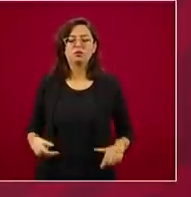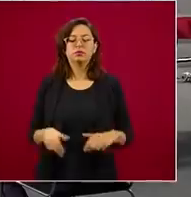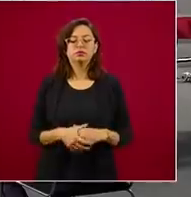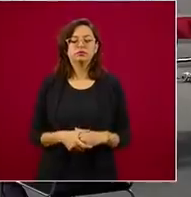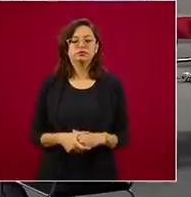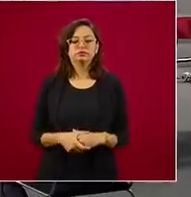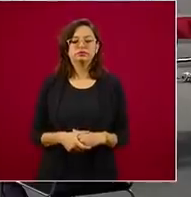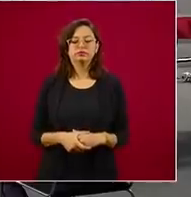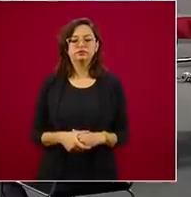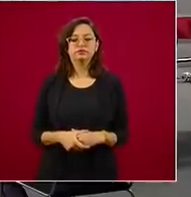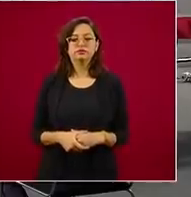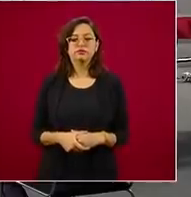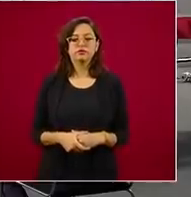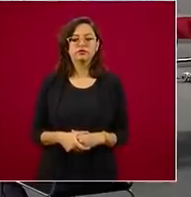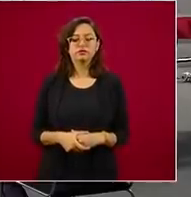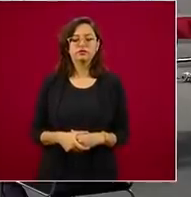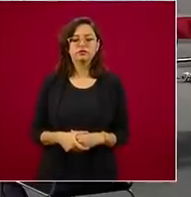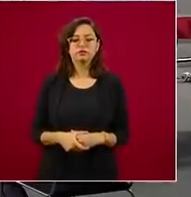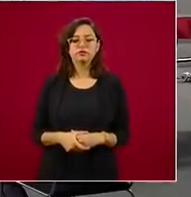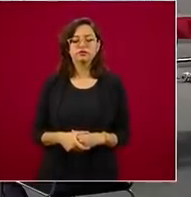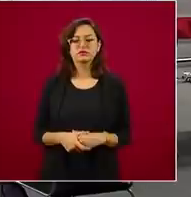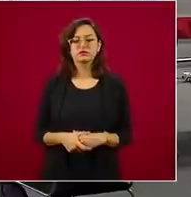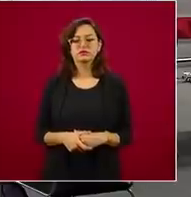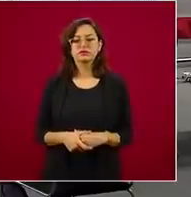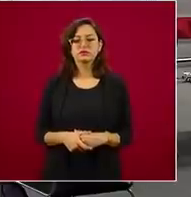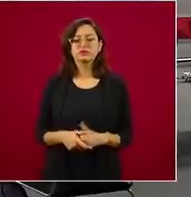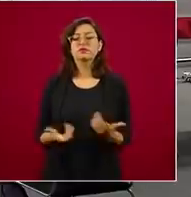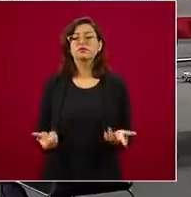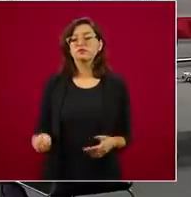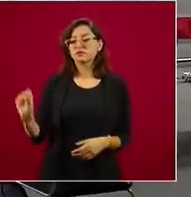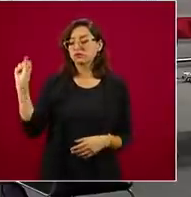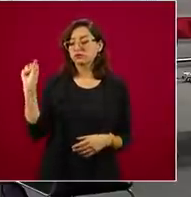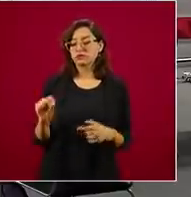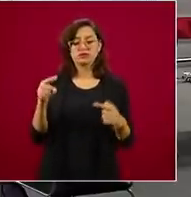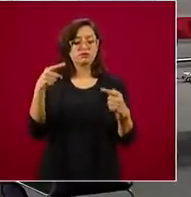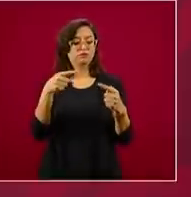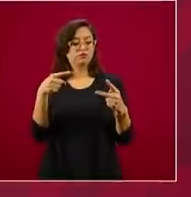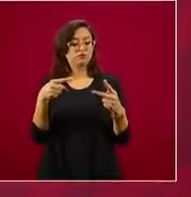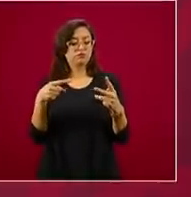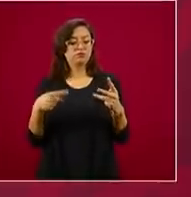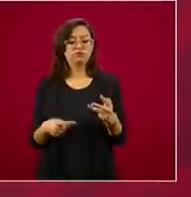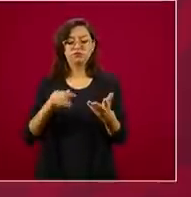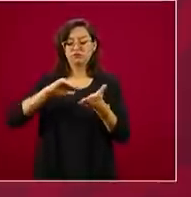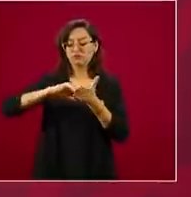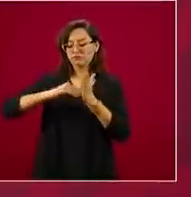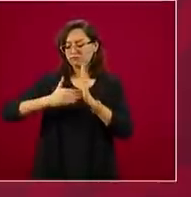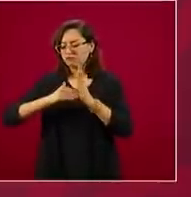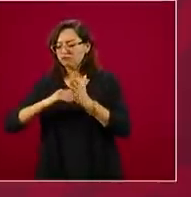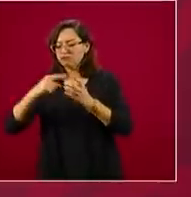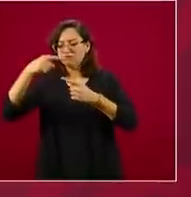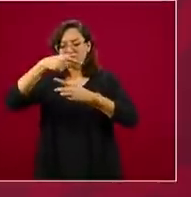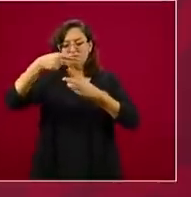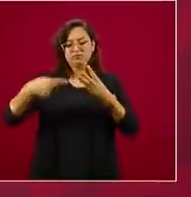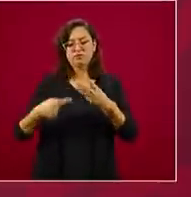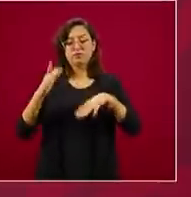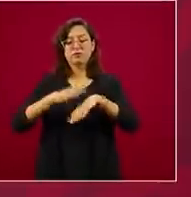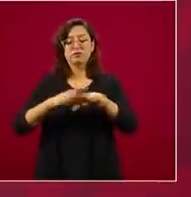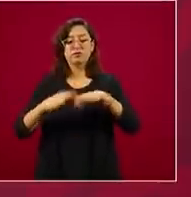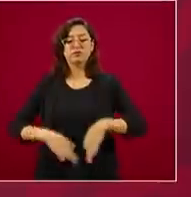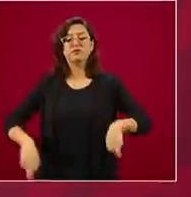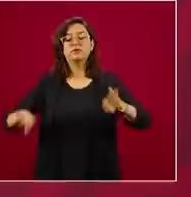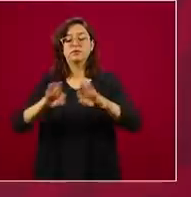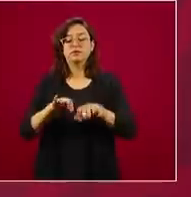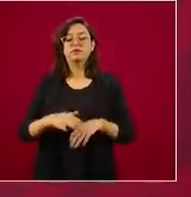les exponemos la estrategia, el plan de 3 de sus vertientes centrales. Como ya mencionó el presidente,